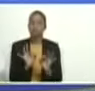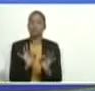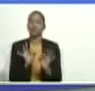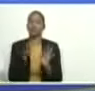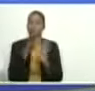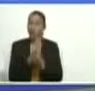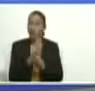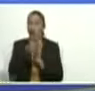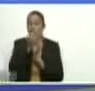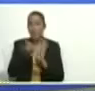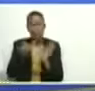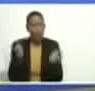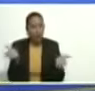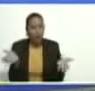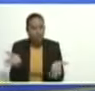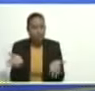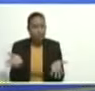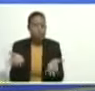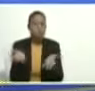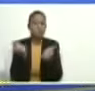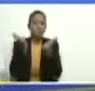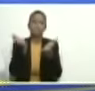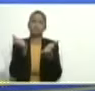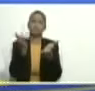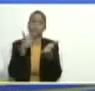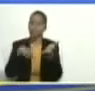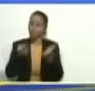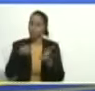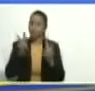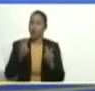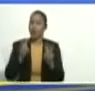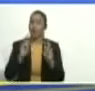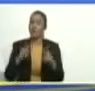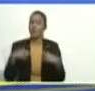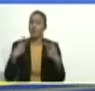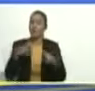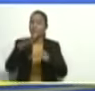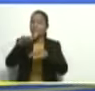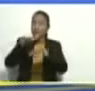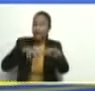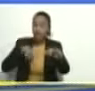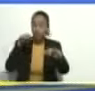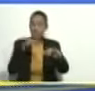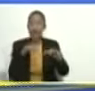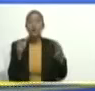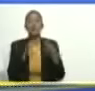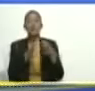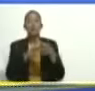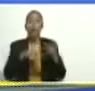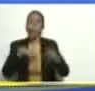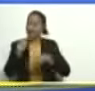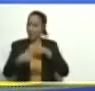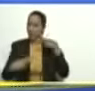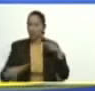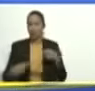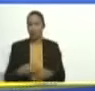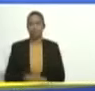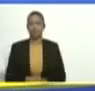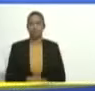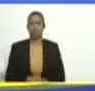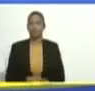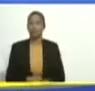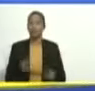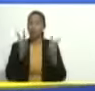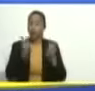popular, de expresión de la nueva mayoría popular revolucionaria. Ya la nueva mayoría